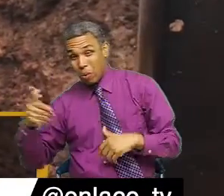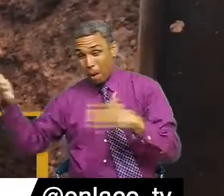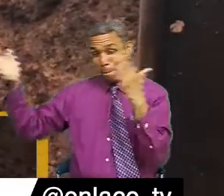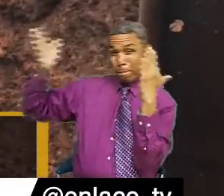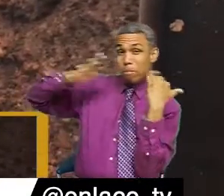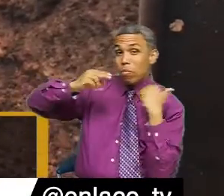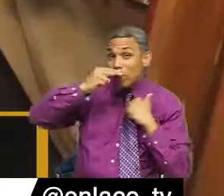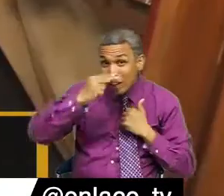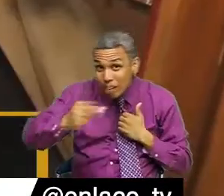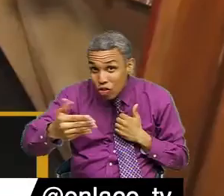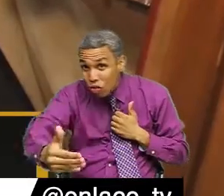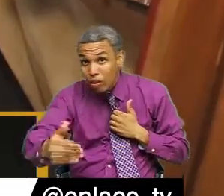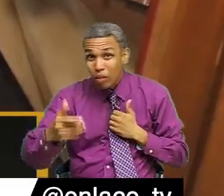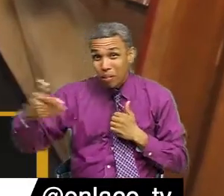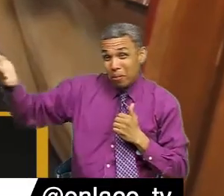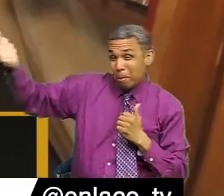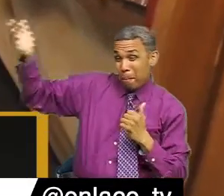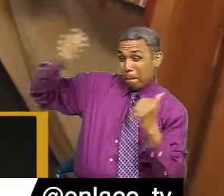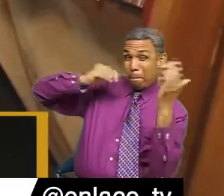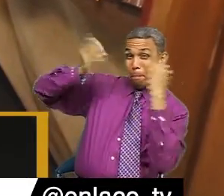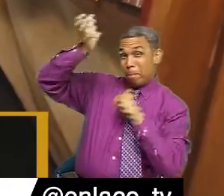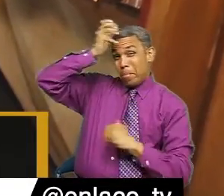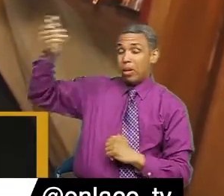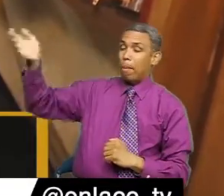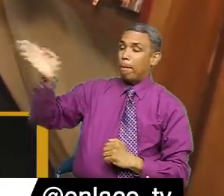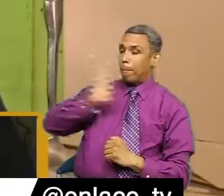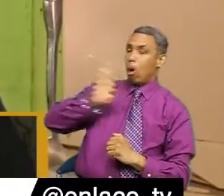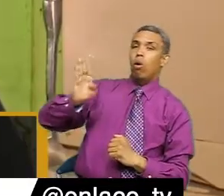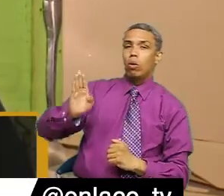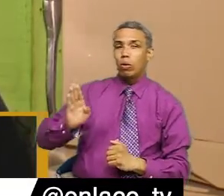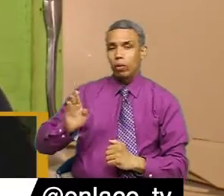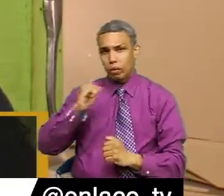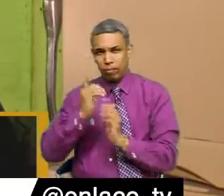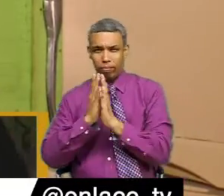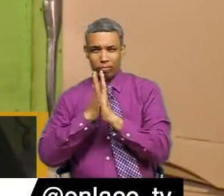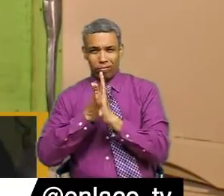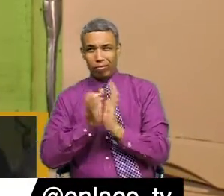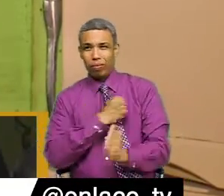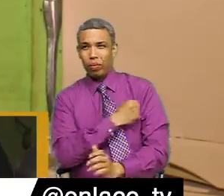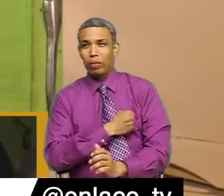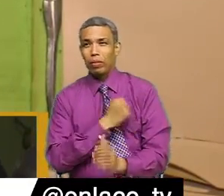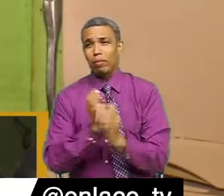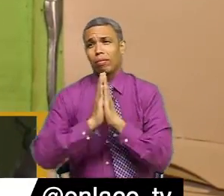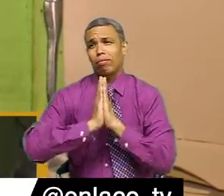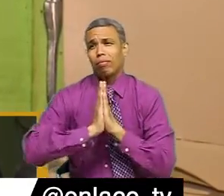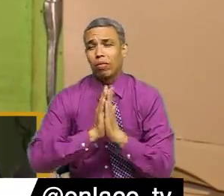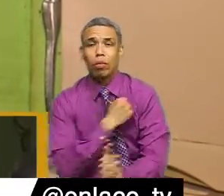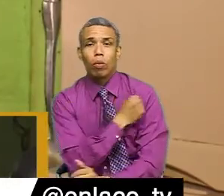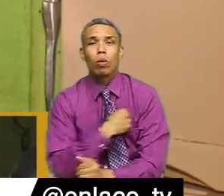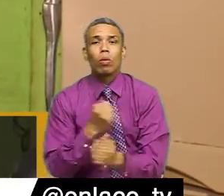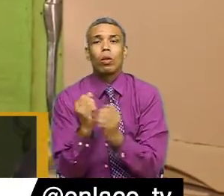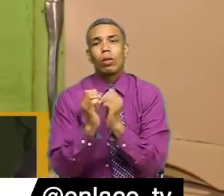requieren de un apoyo inmediato, pero que este no sea temporal. Que nos colaboren, que nos ayuden.